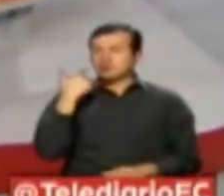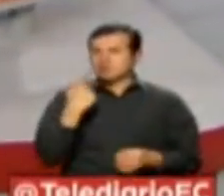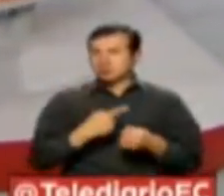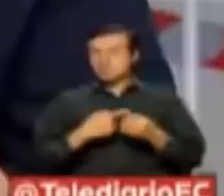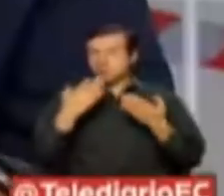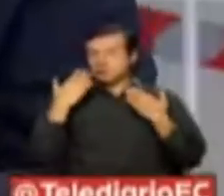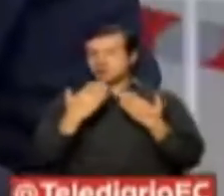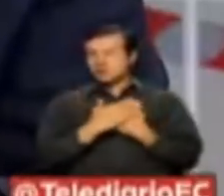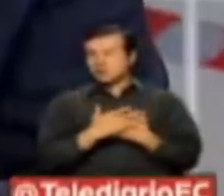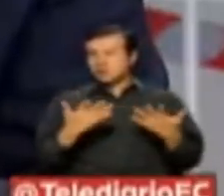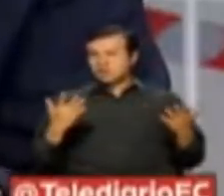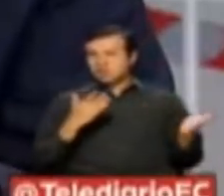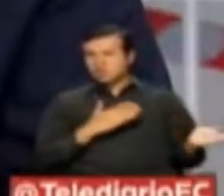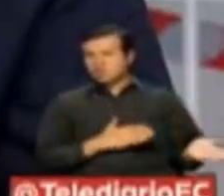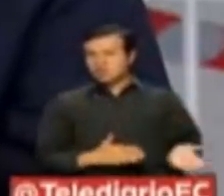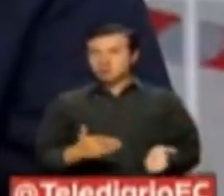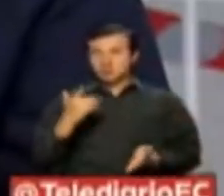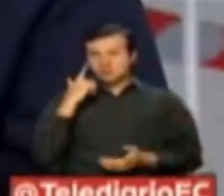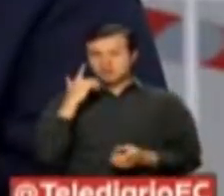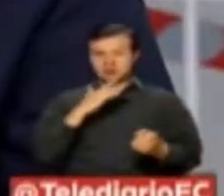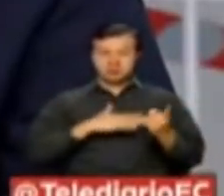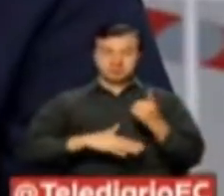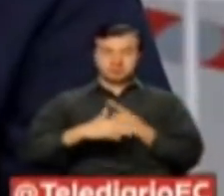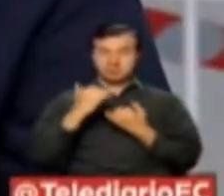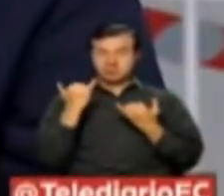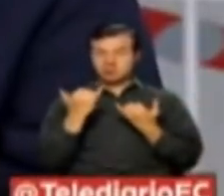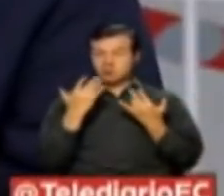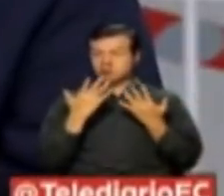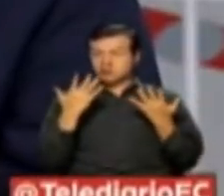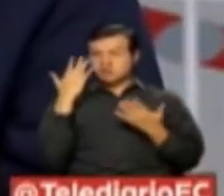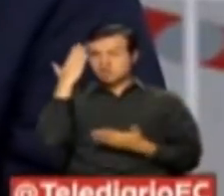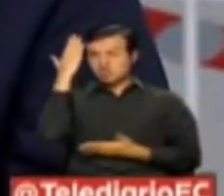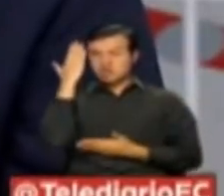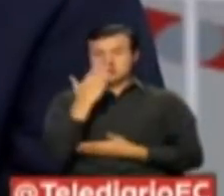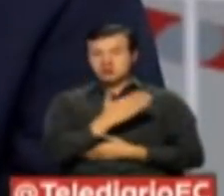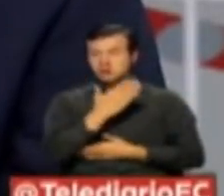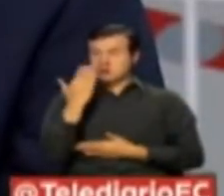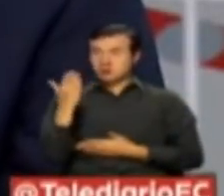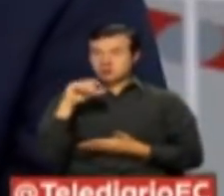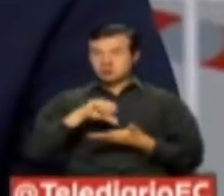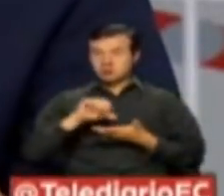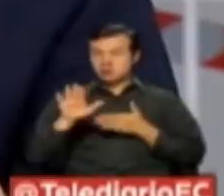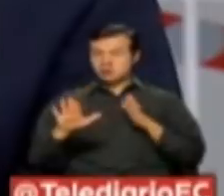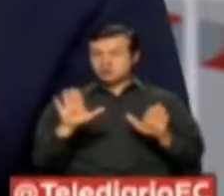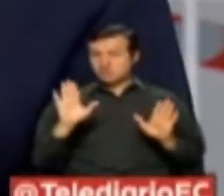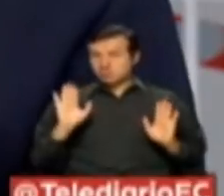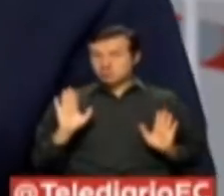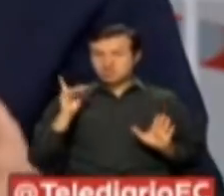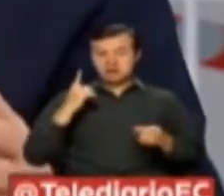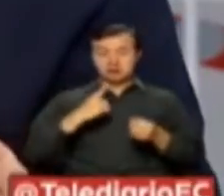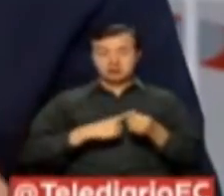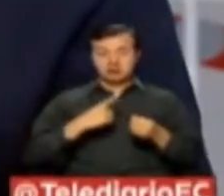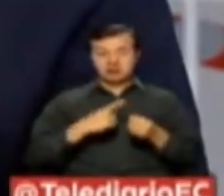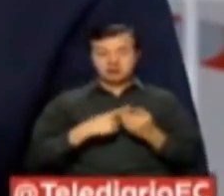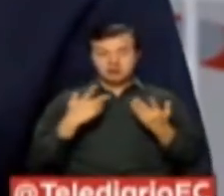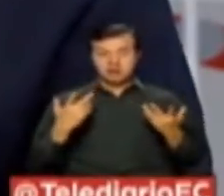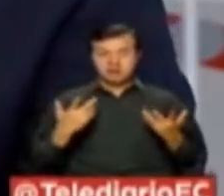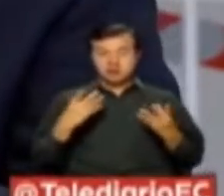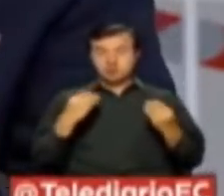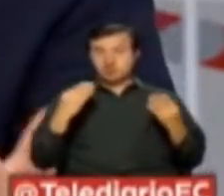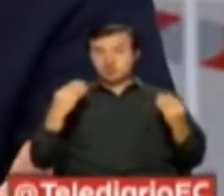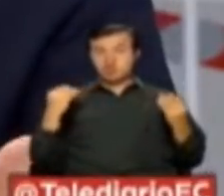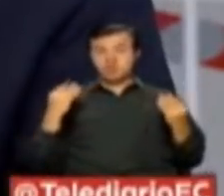en guayaquil tomando en cuenta la situación de los actuales alcaldes en ambas ciudades en quito hay una